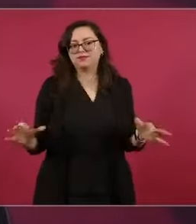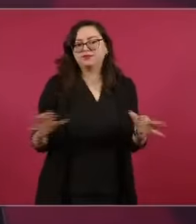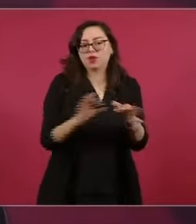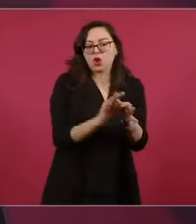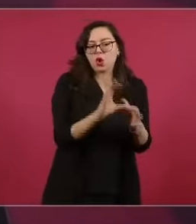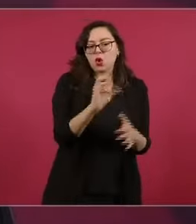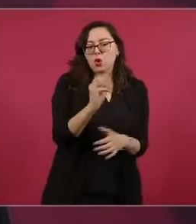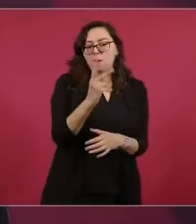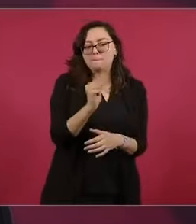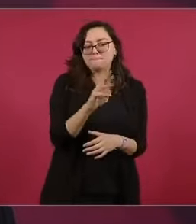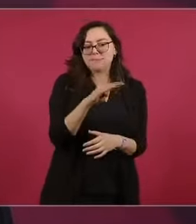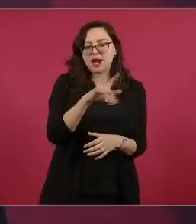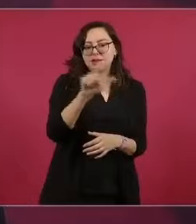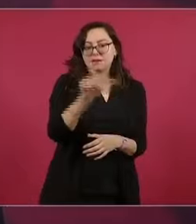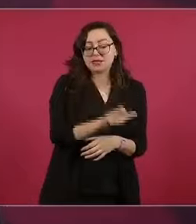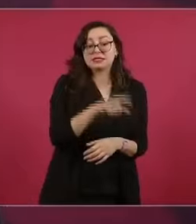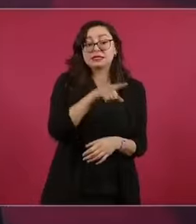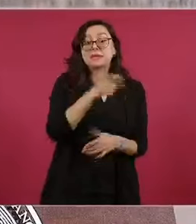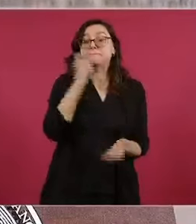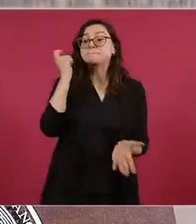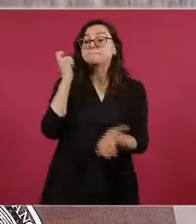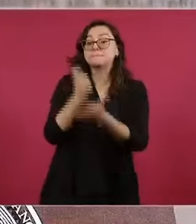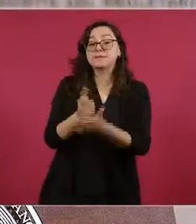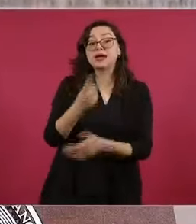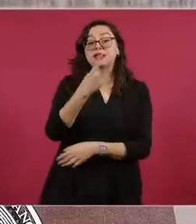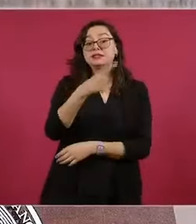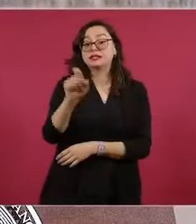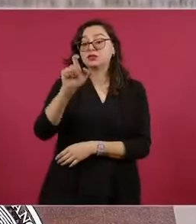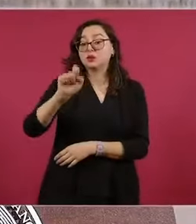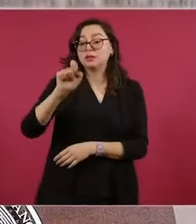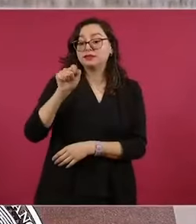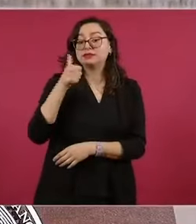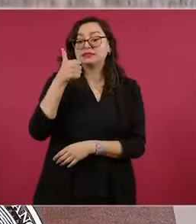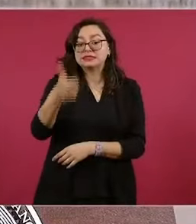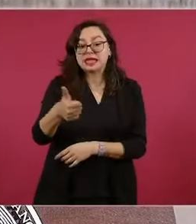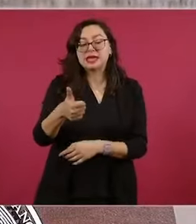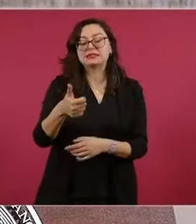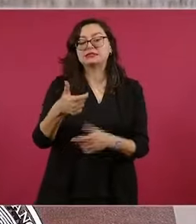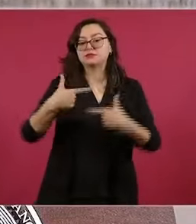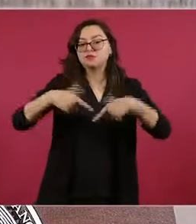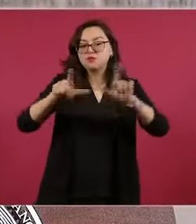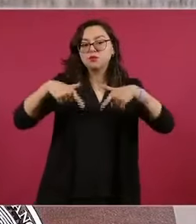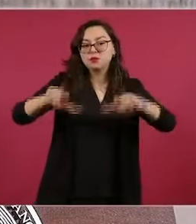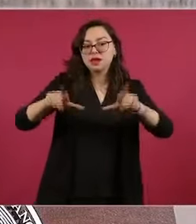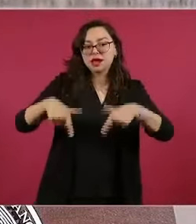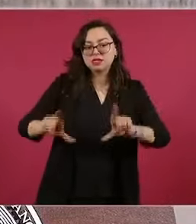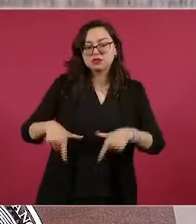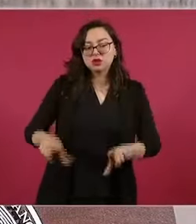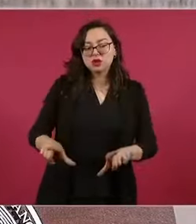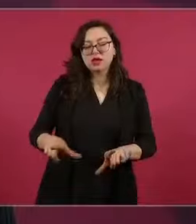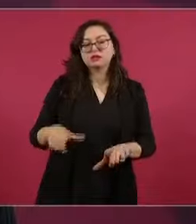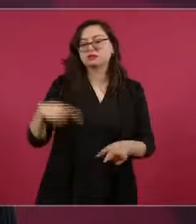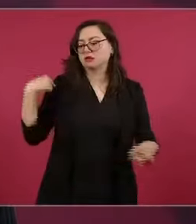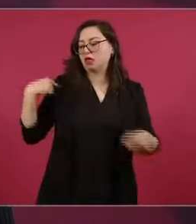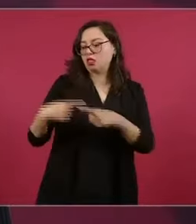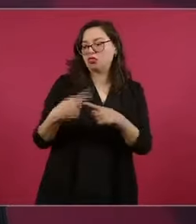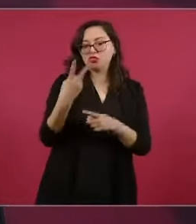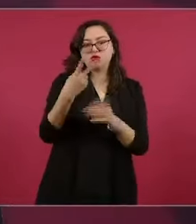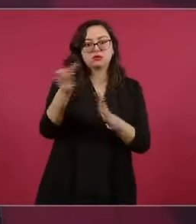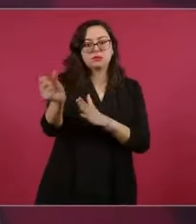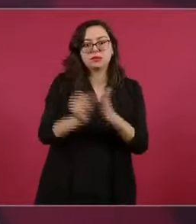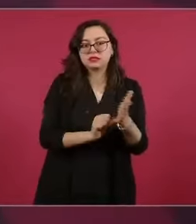126 mensajes pagados en tan solo dos meses. Son tan elementales